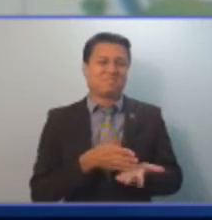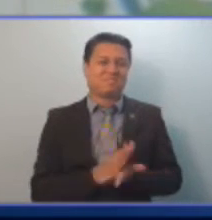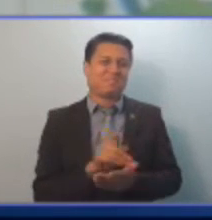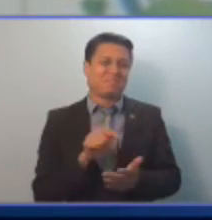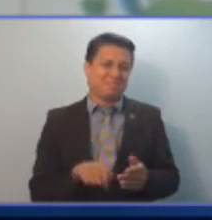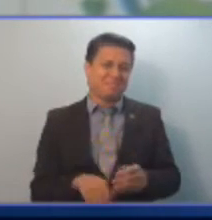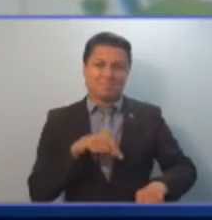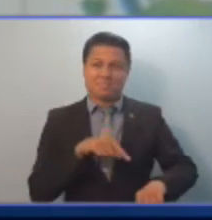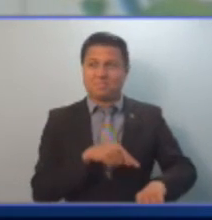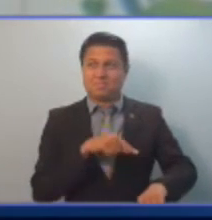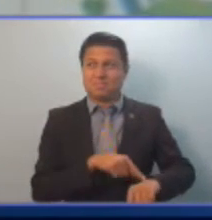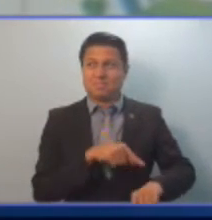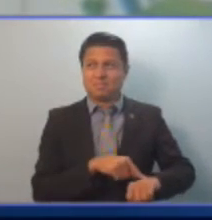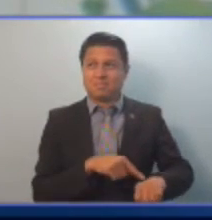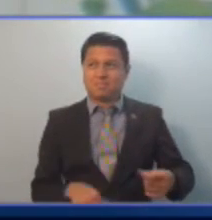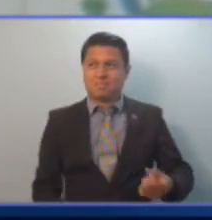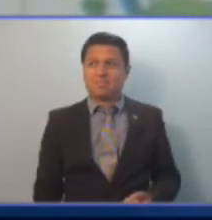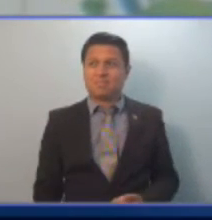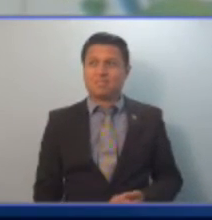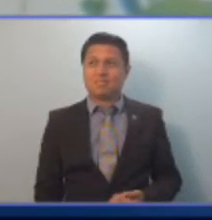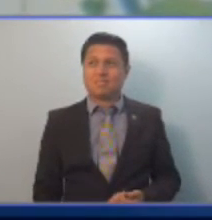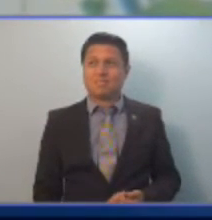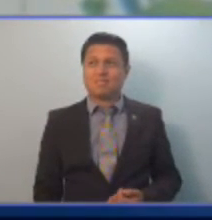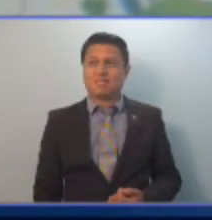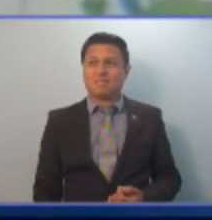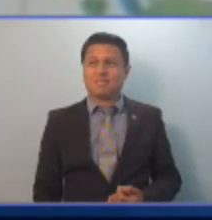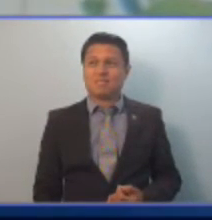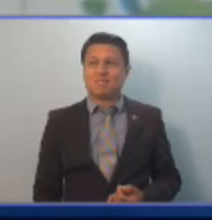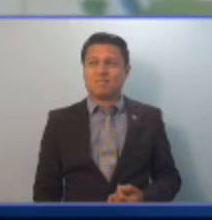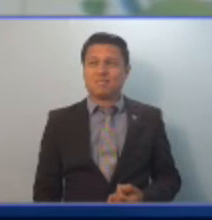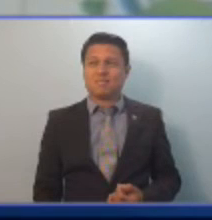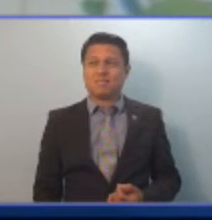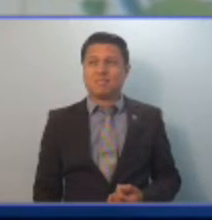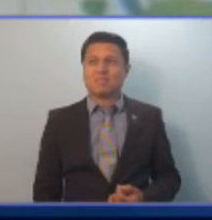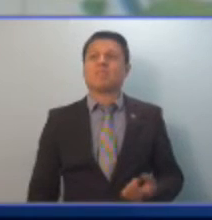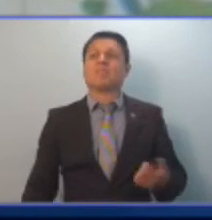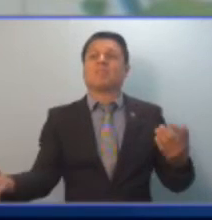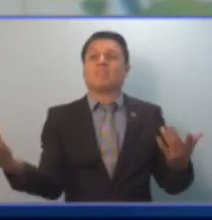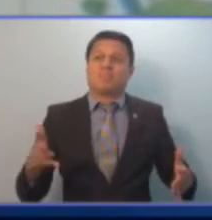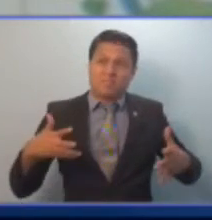desde este momento, yo considero que